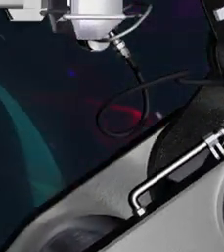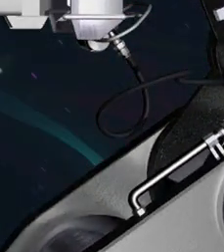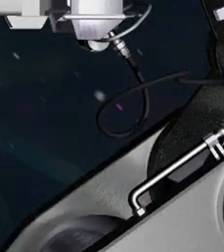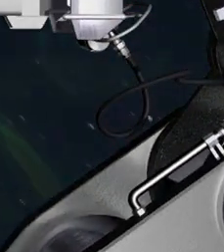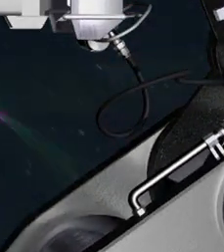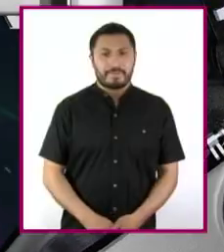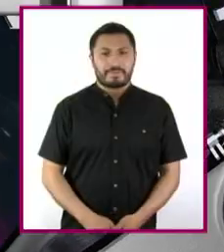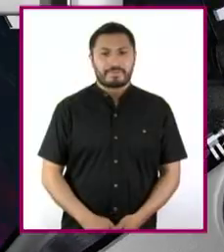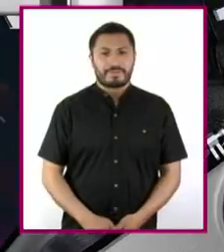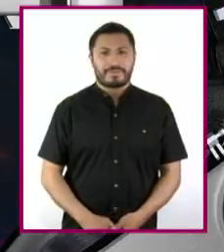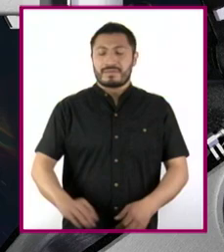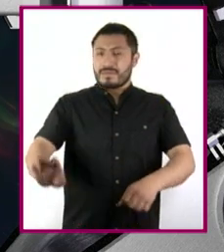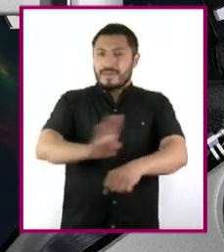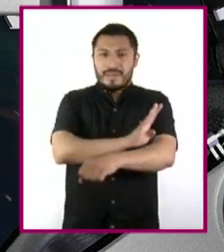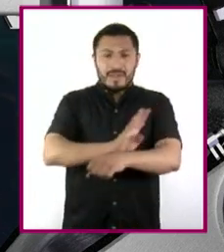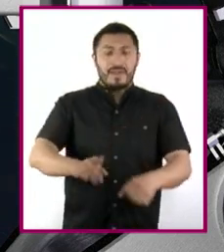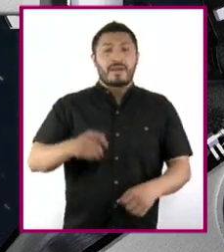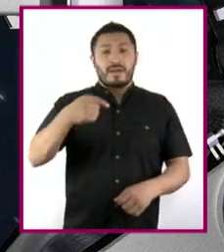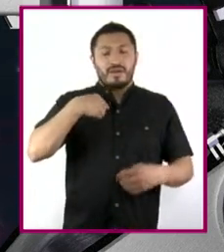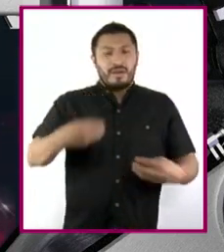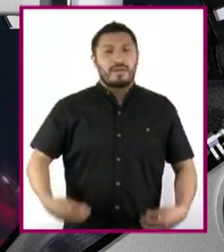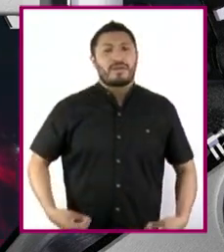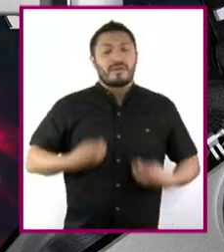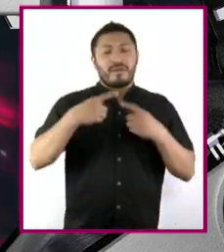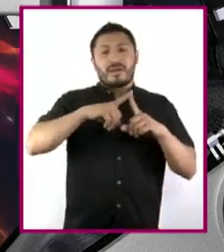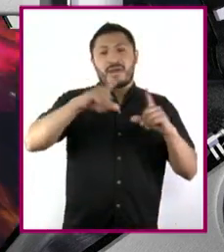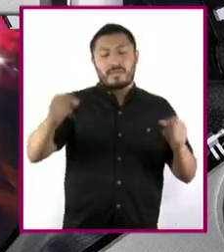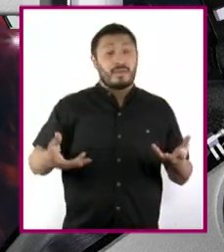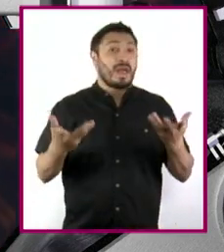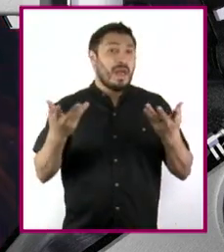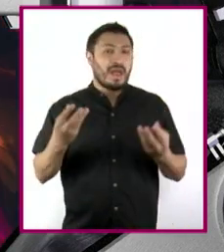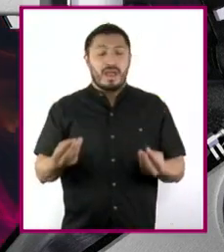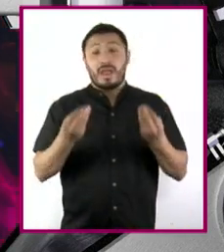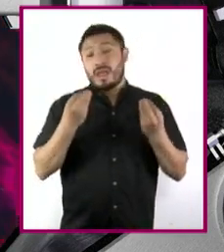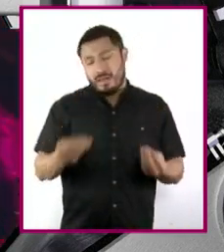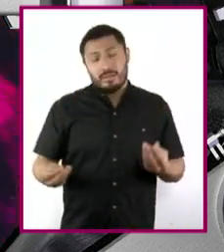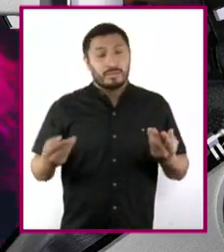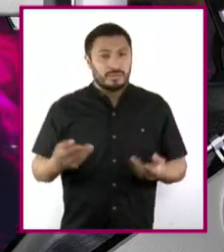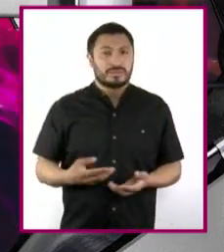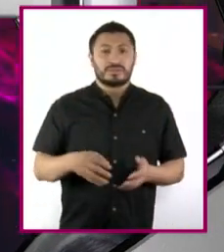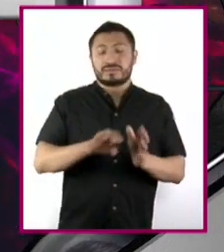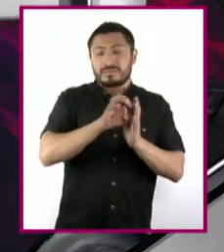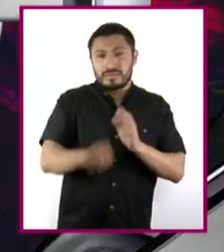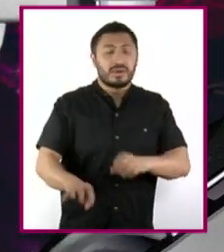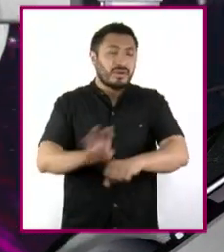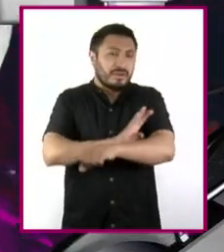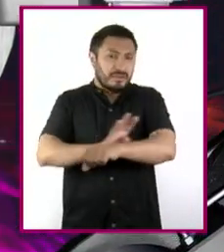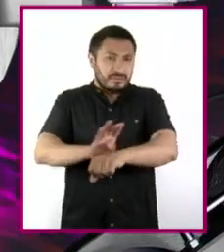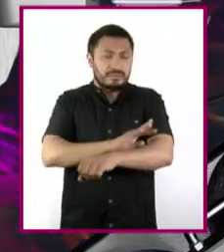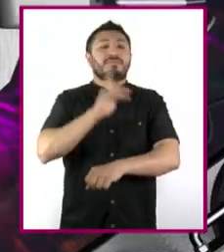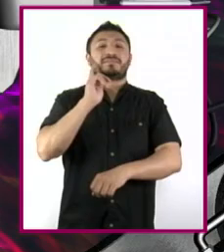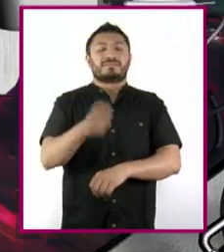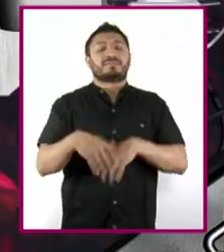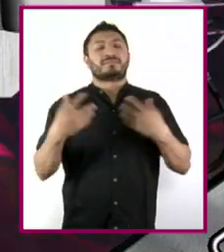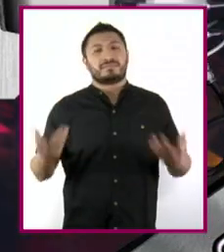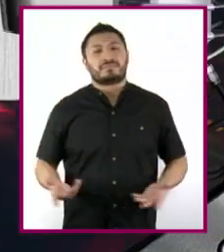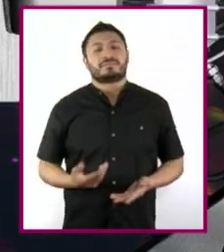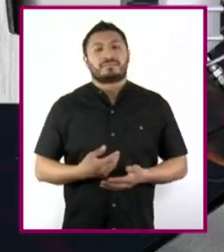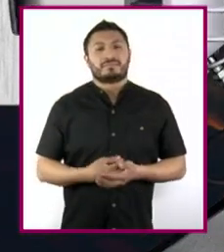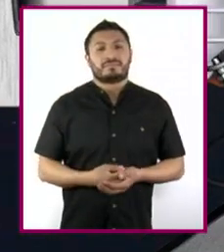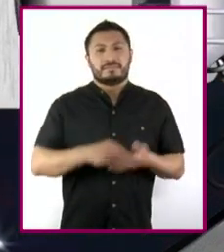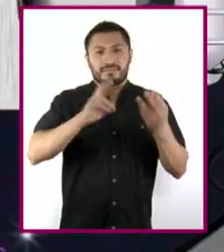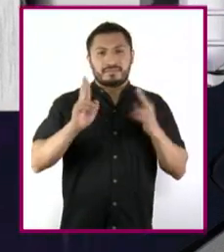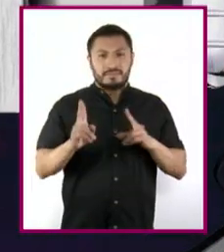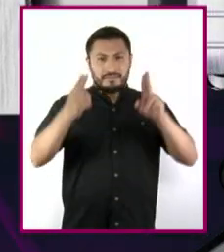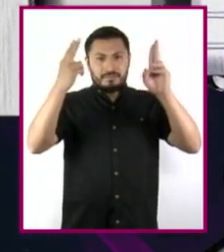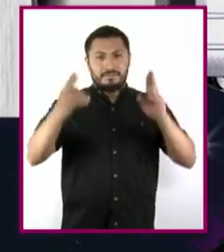Las ventajas y desventajas de estar en Japón, la verdad es que son muy amplias. En cuanto a las ventajas, es que en la parte